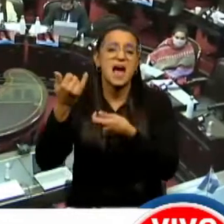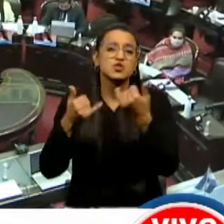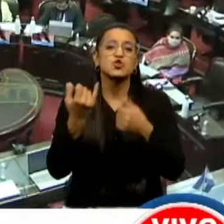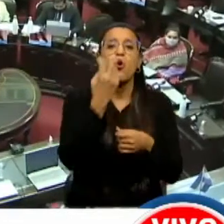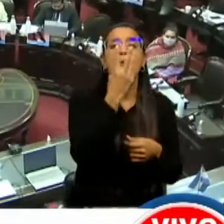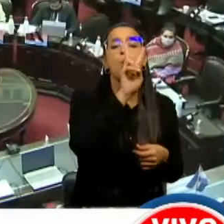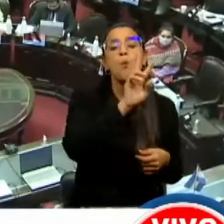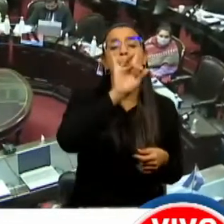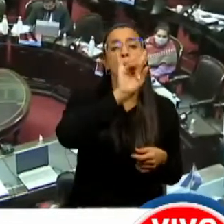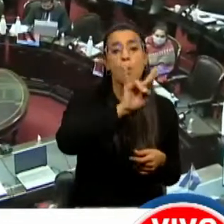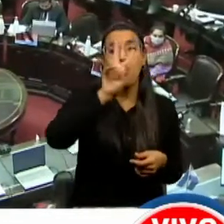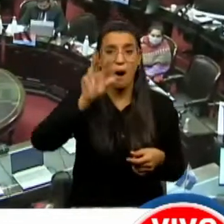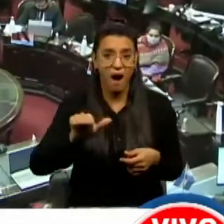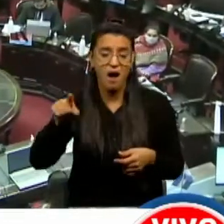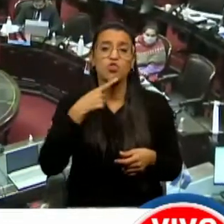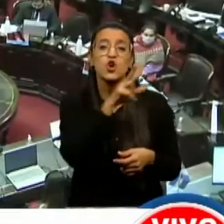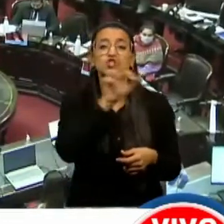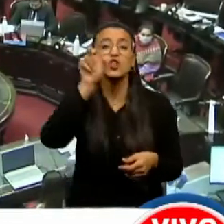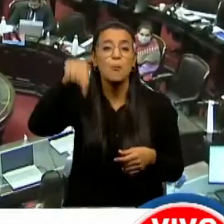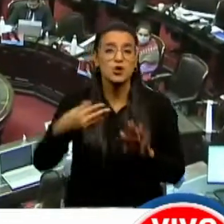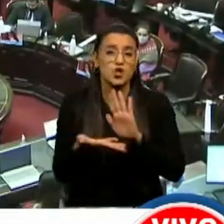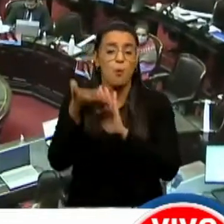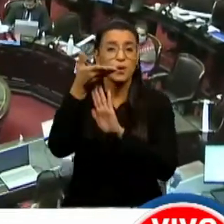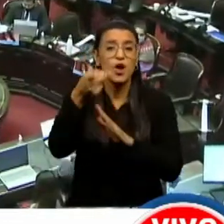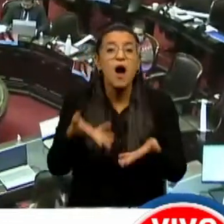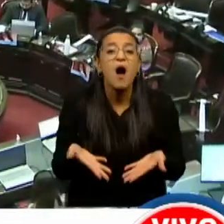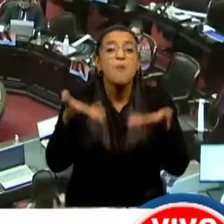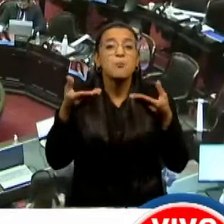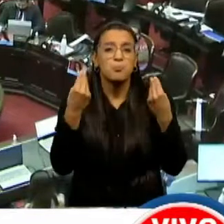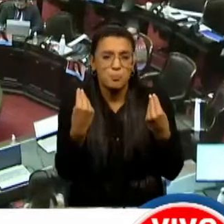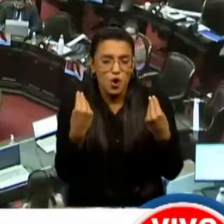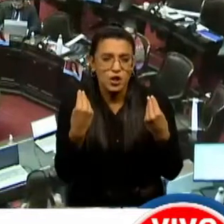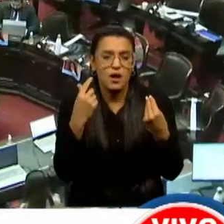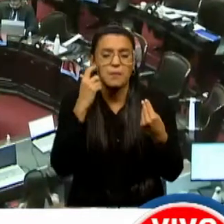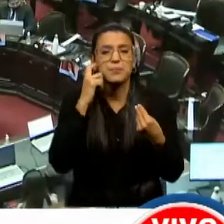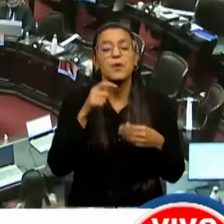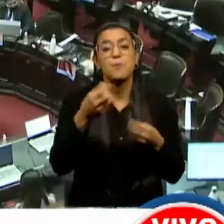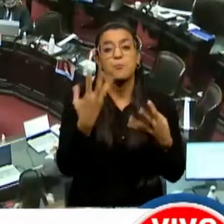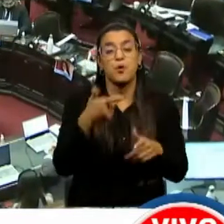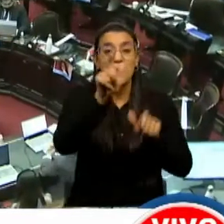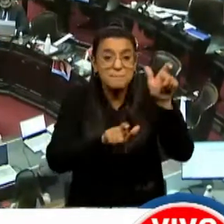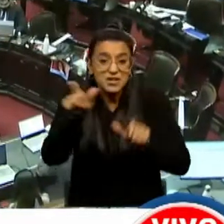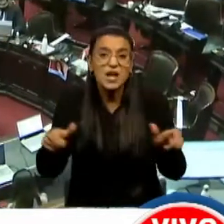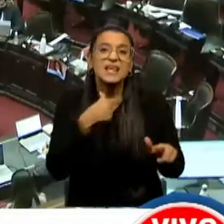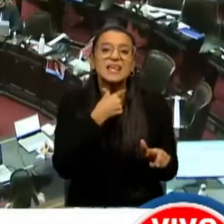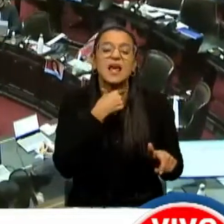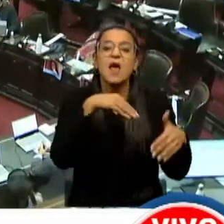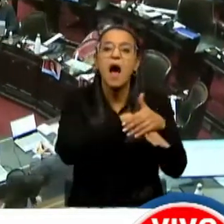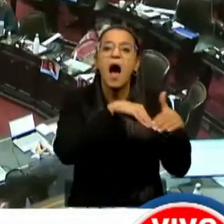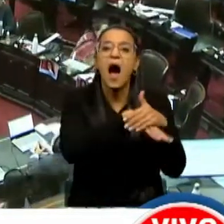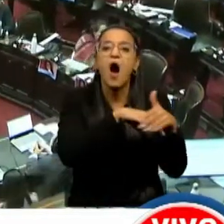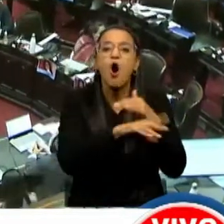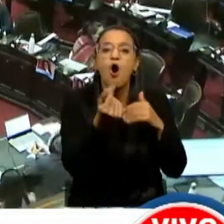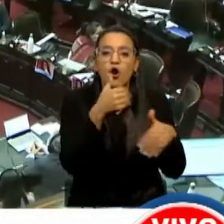han crecido 200% en el año, y crecen básicamente porque la ciudadanía busca preservar sus